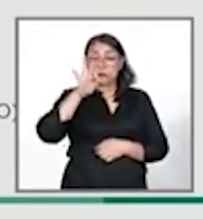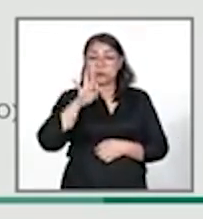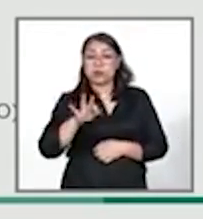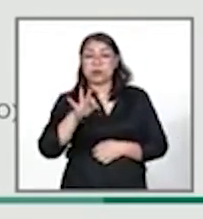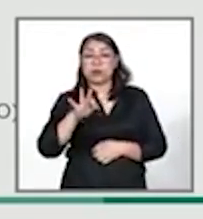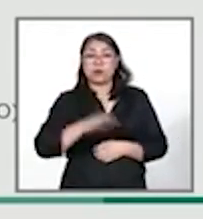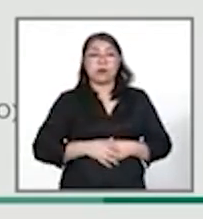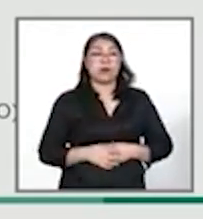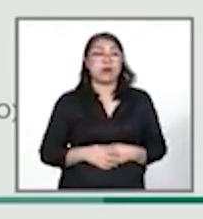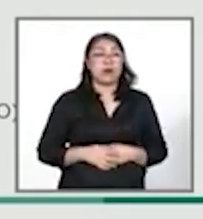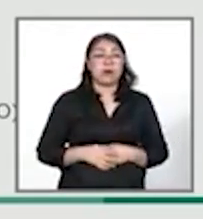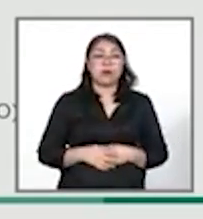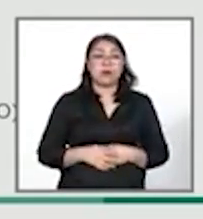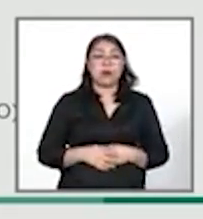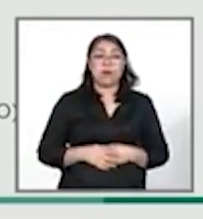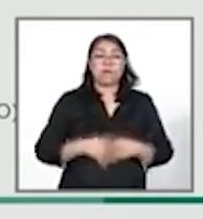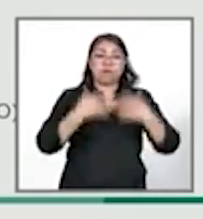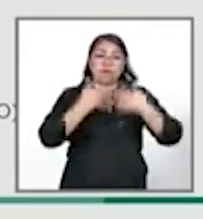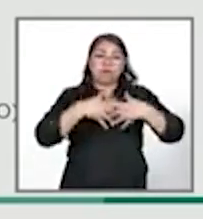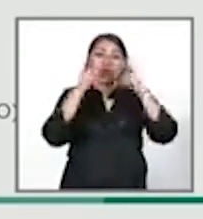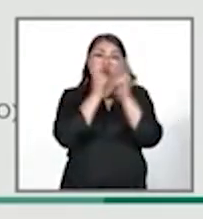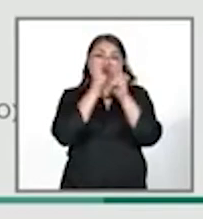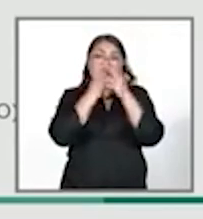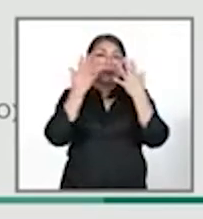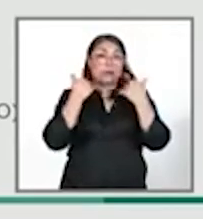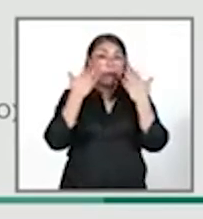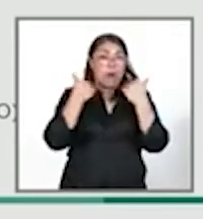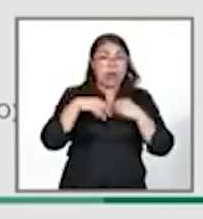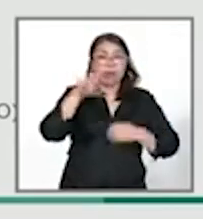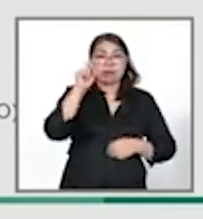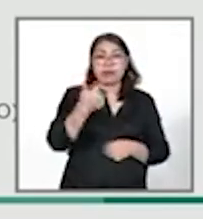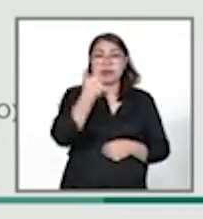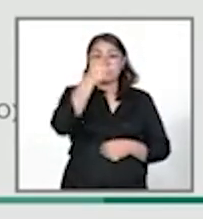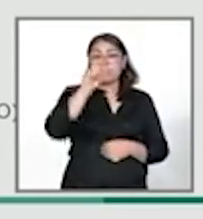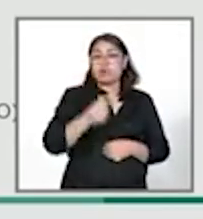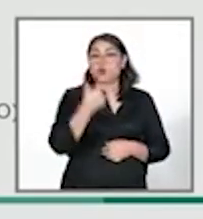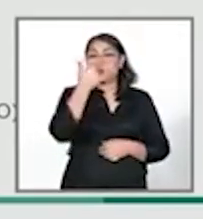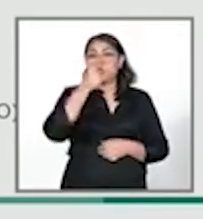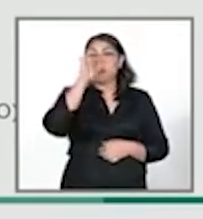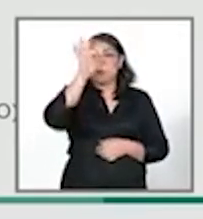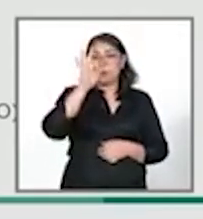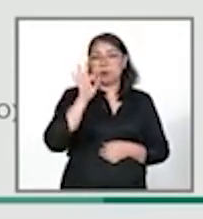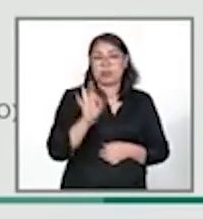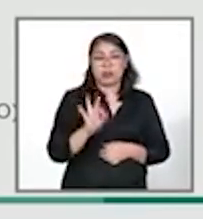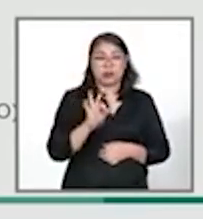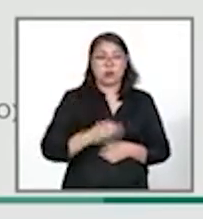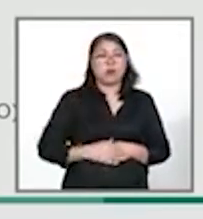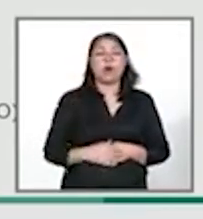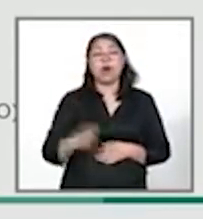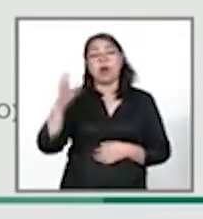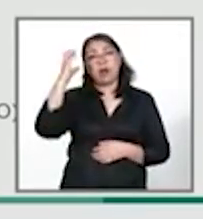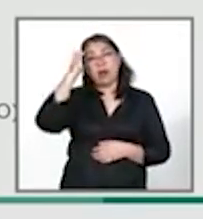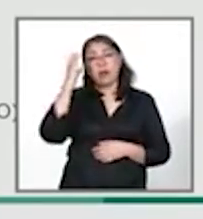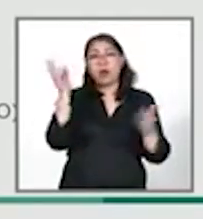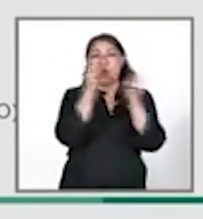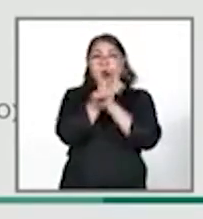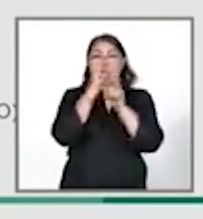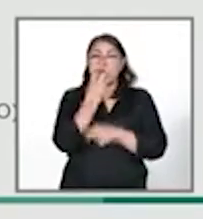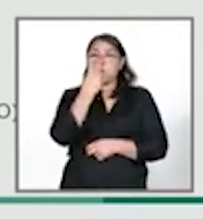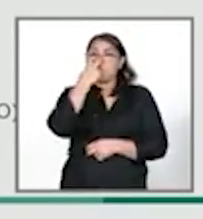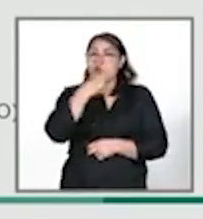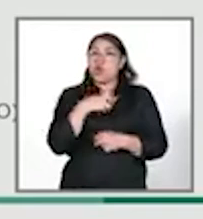31.6%, de las cuales sin ventilador se ocupa el 37.7% y con ventilador